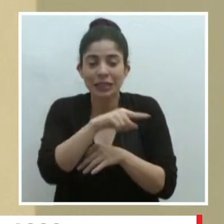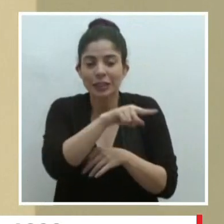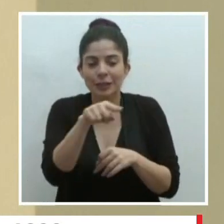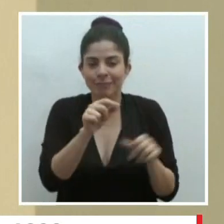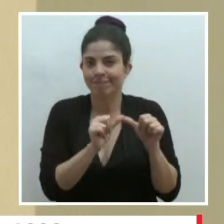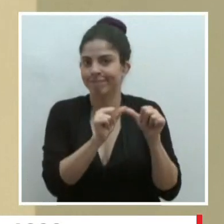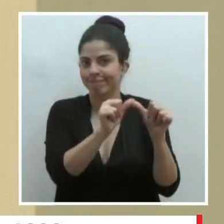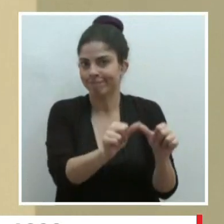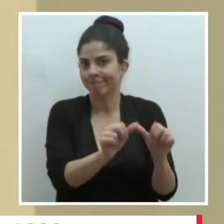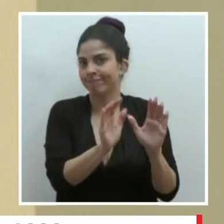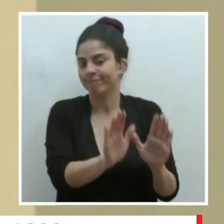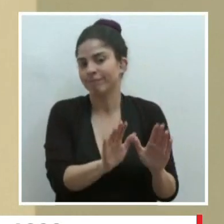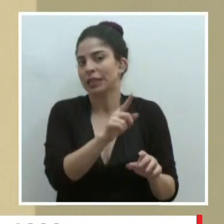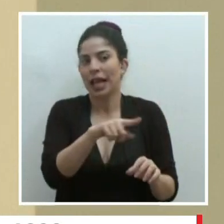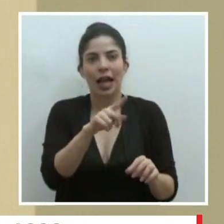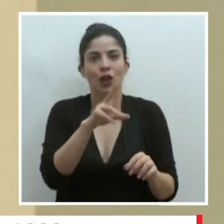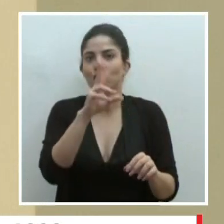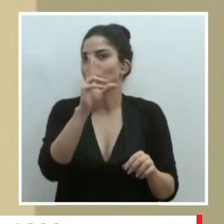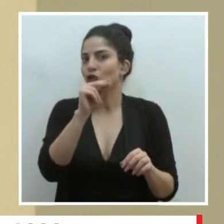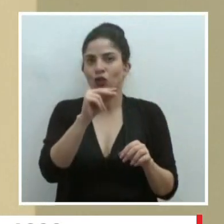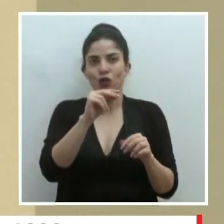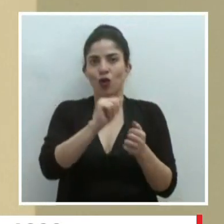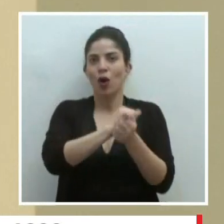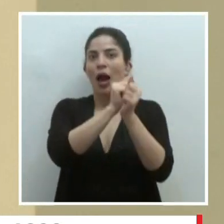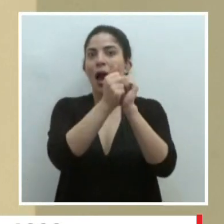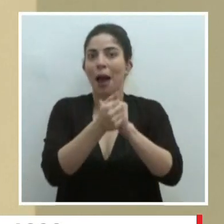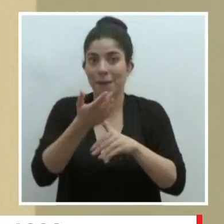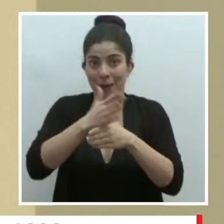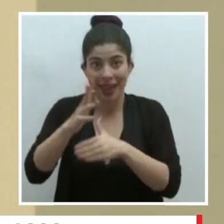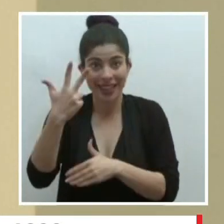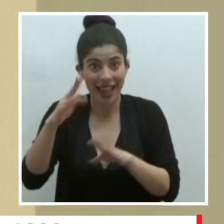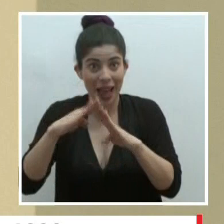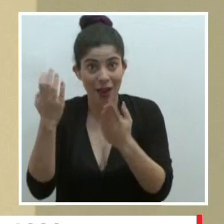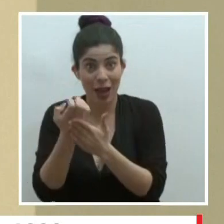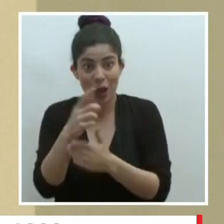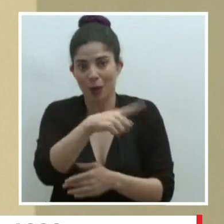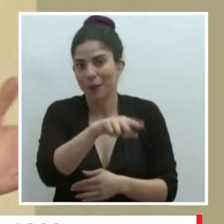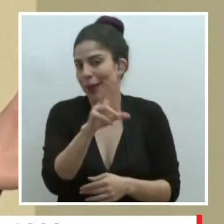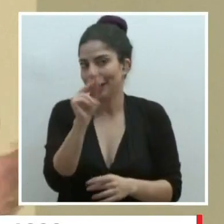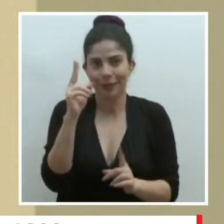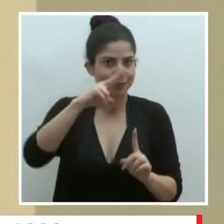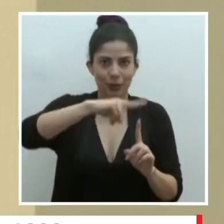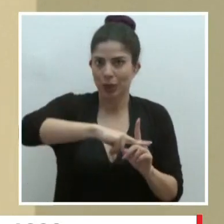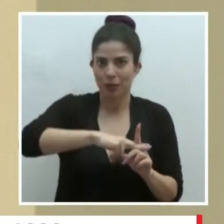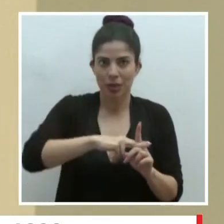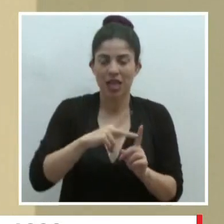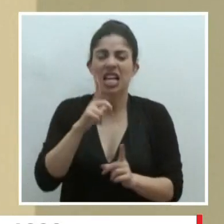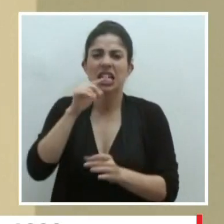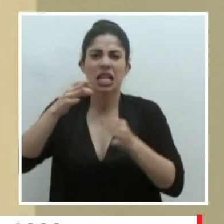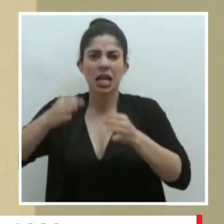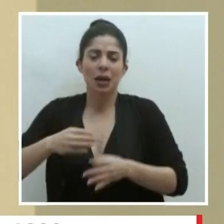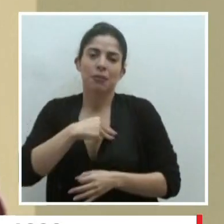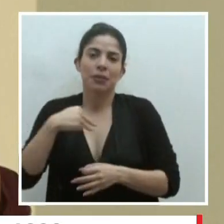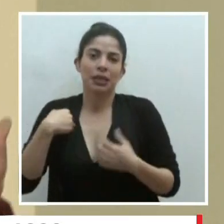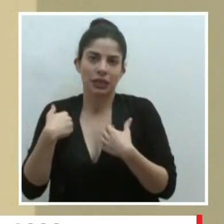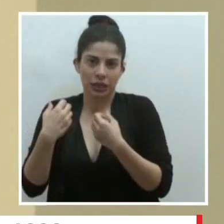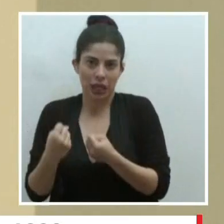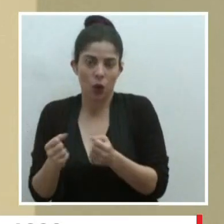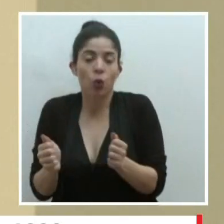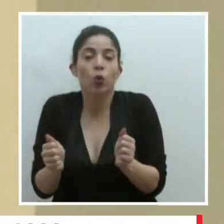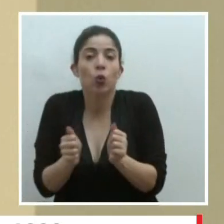mantienen y en los cuales no se avanza la fase 3 de apertura económica definida por el Ministerio de Salud en